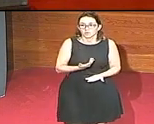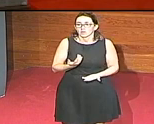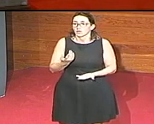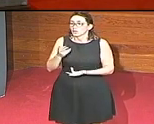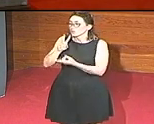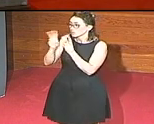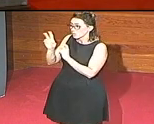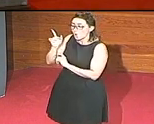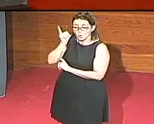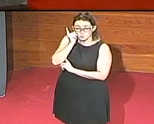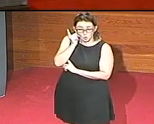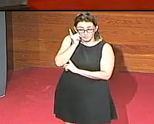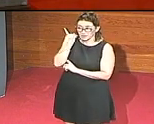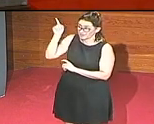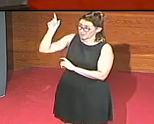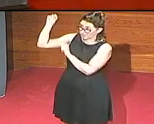siendo